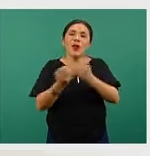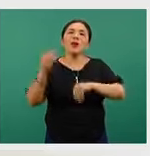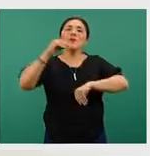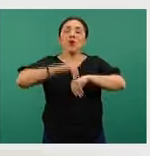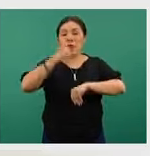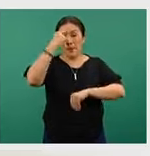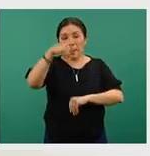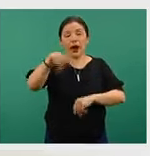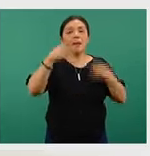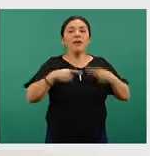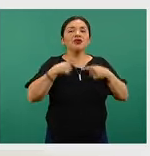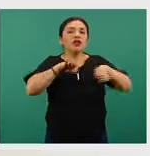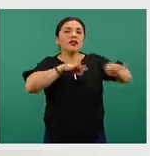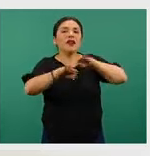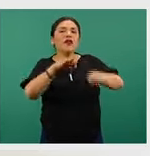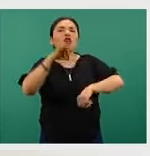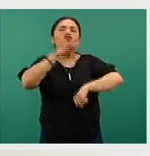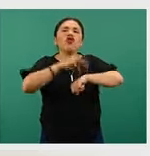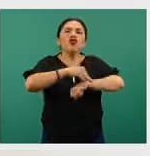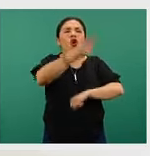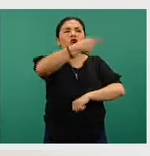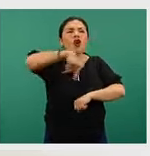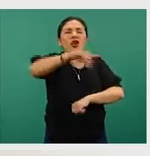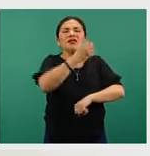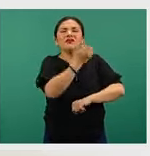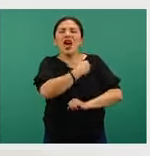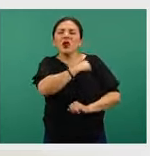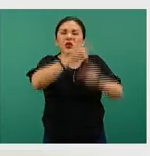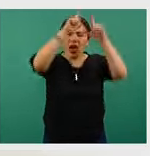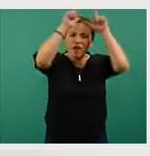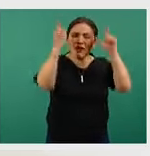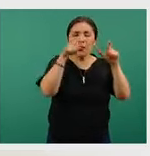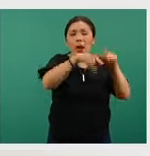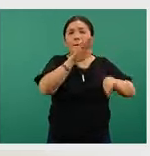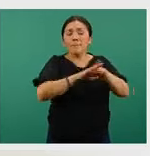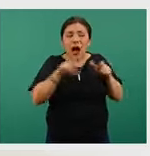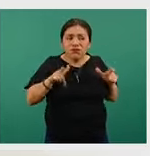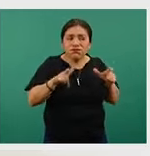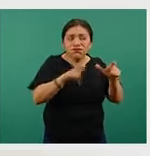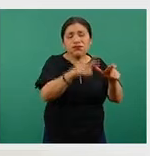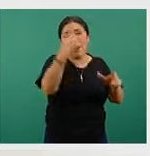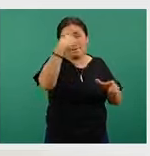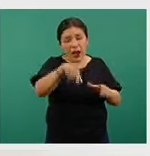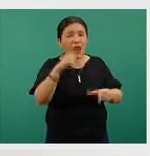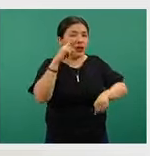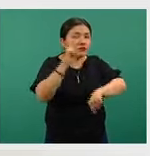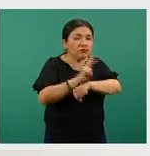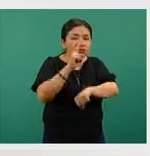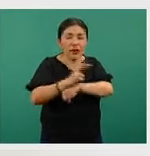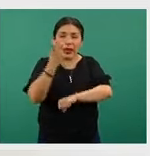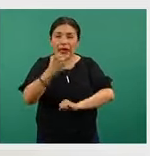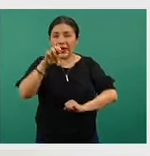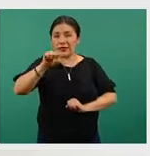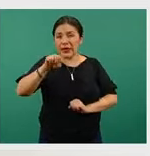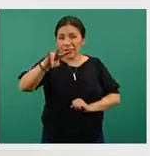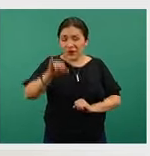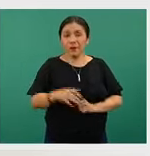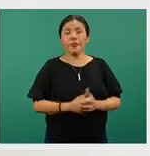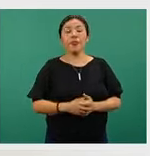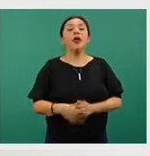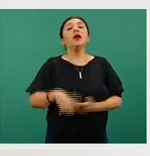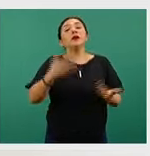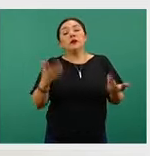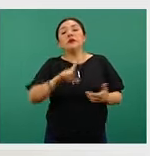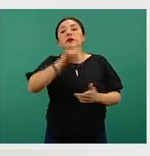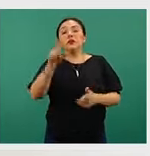a los servidores de la salud en donde tenemos una red más reforzada para la notificación también de estos eventos acto